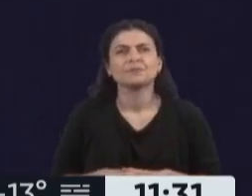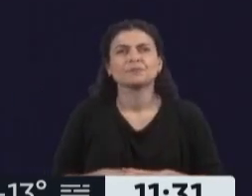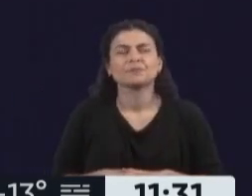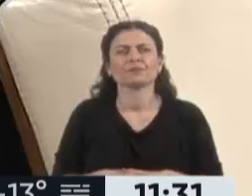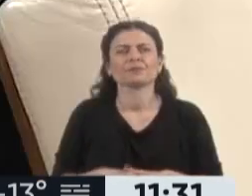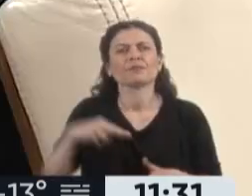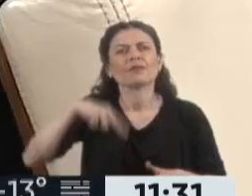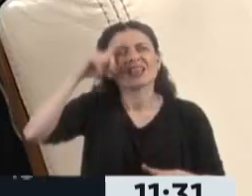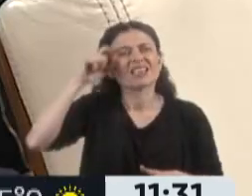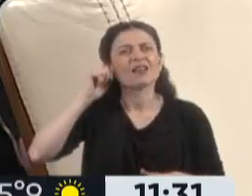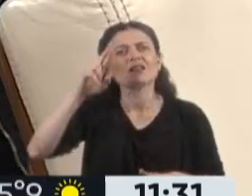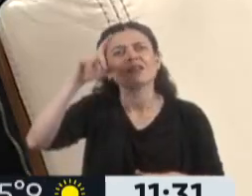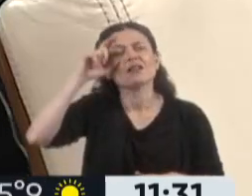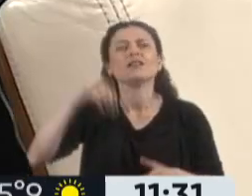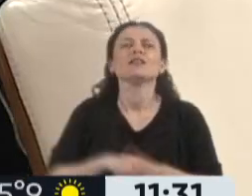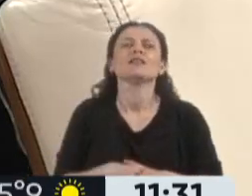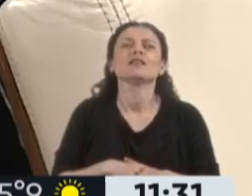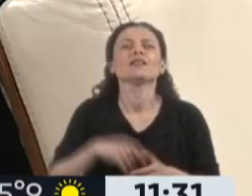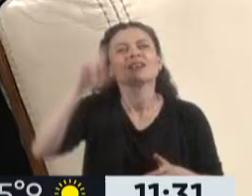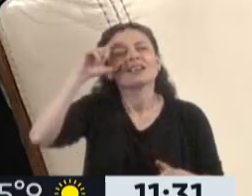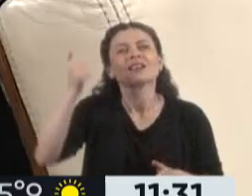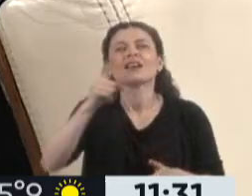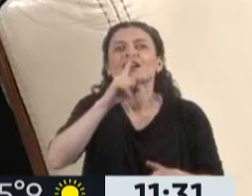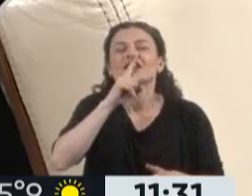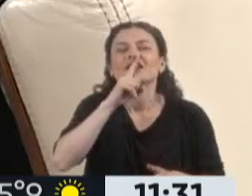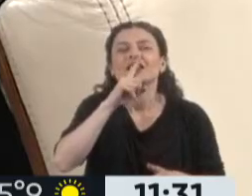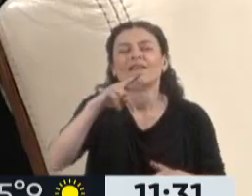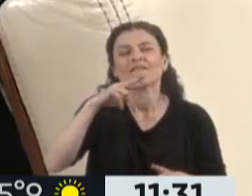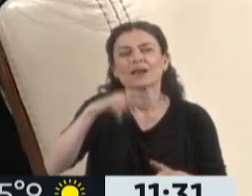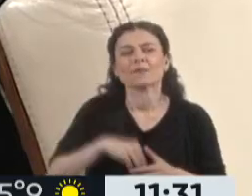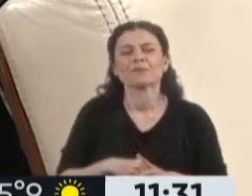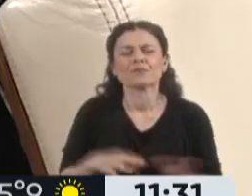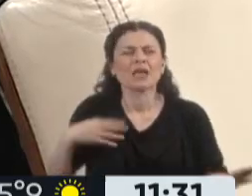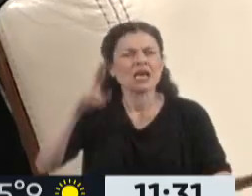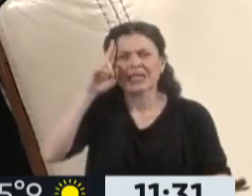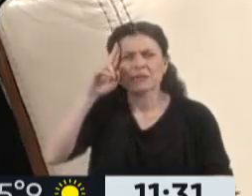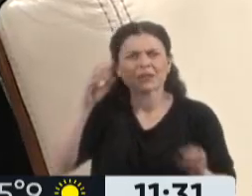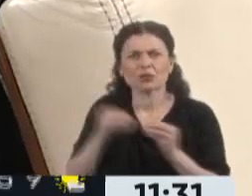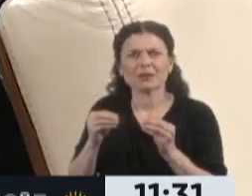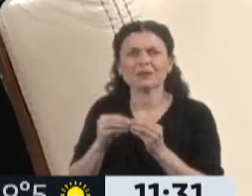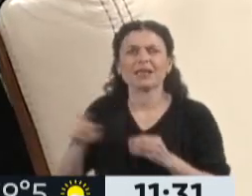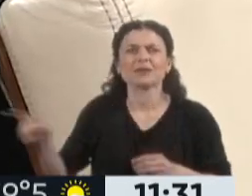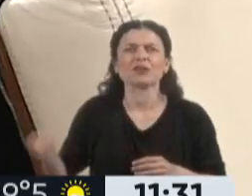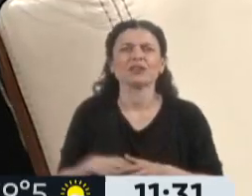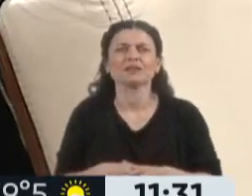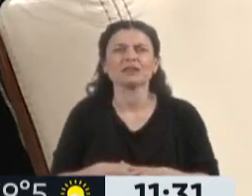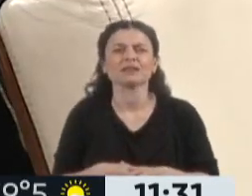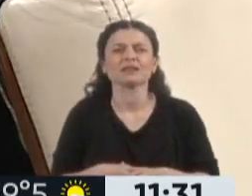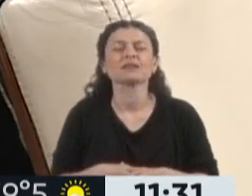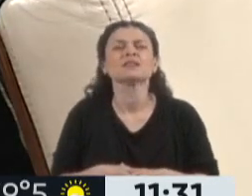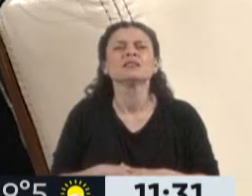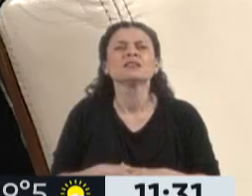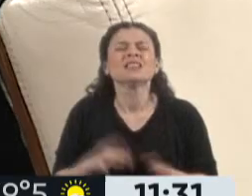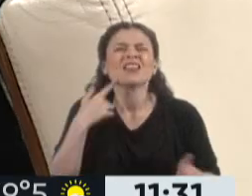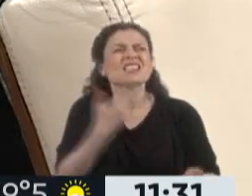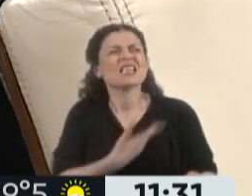Javier Negre de EDATV. Bueno, en primer lugar, una reflexión y respetando, por supuesto, al compañero. Yo lo que he podido vivir de la Fuerza y Cuerpo de Seguridad del Estado es que